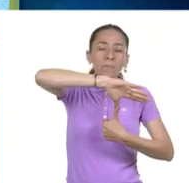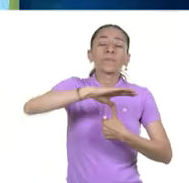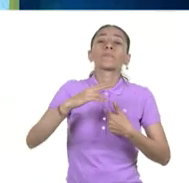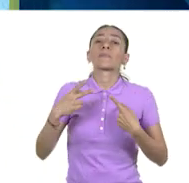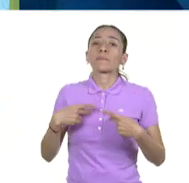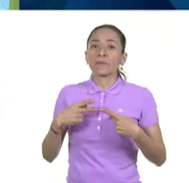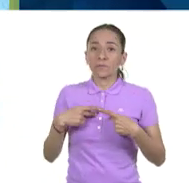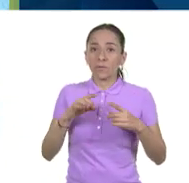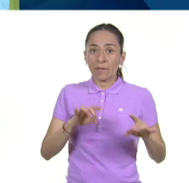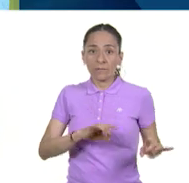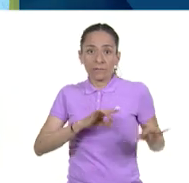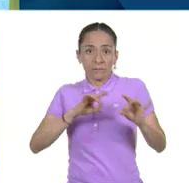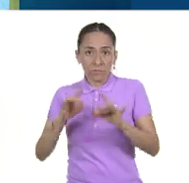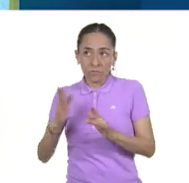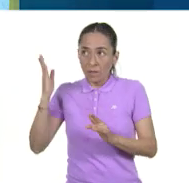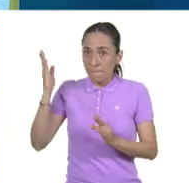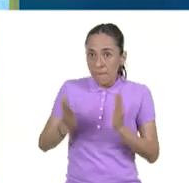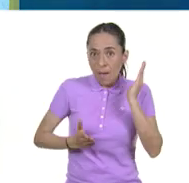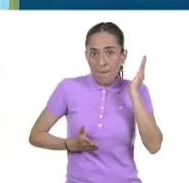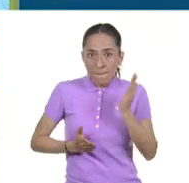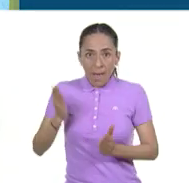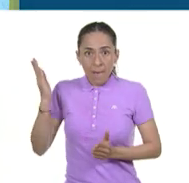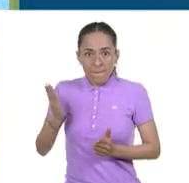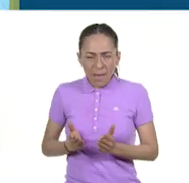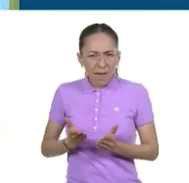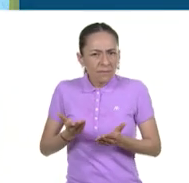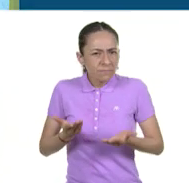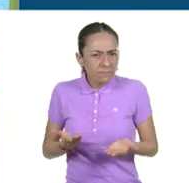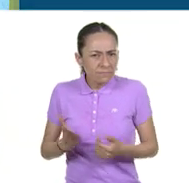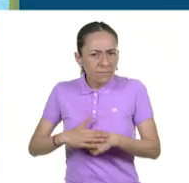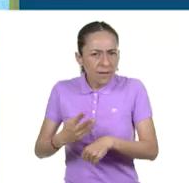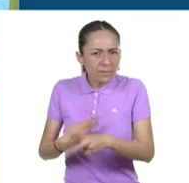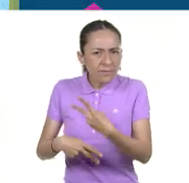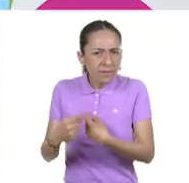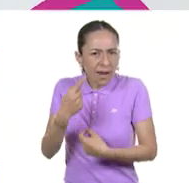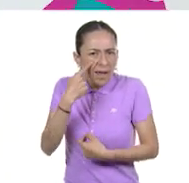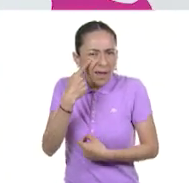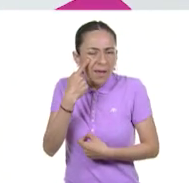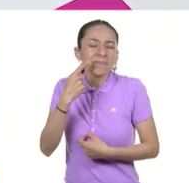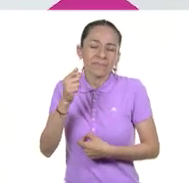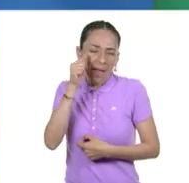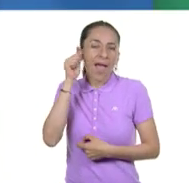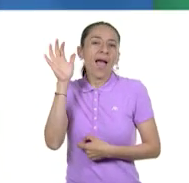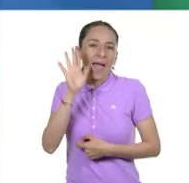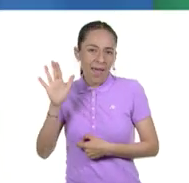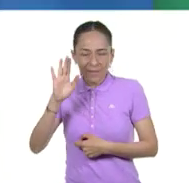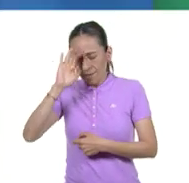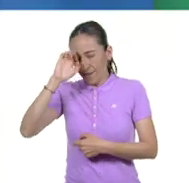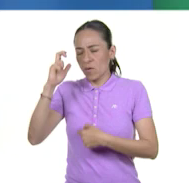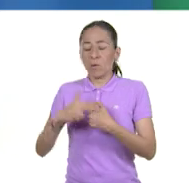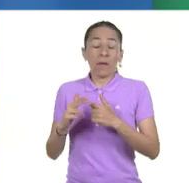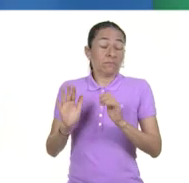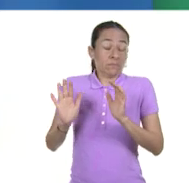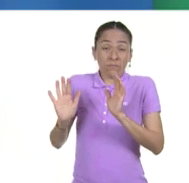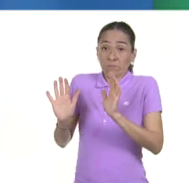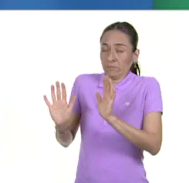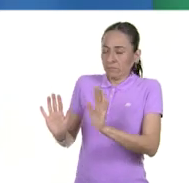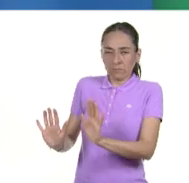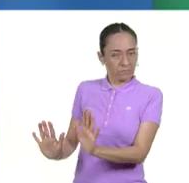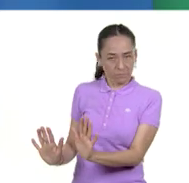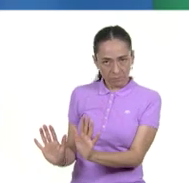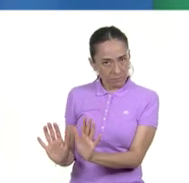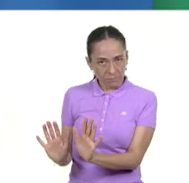Oceanía llegaron sobre todo de Asia y Europa. A ver, espérame